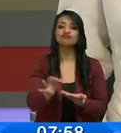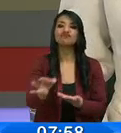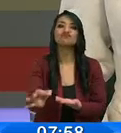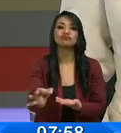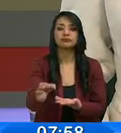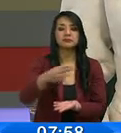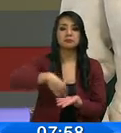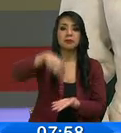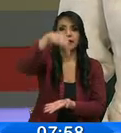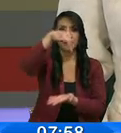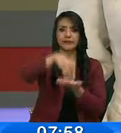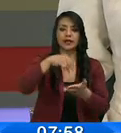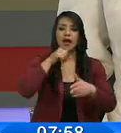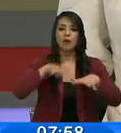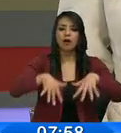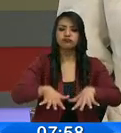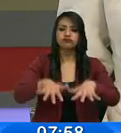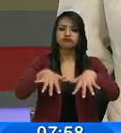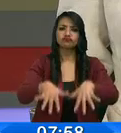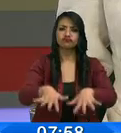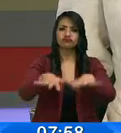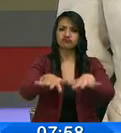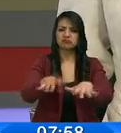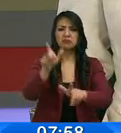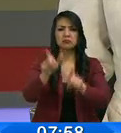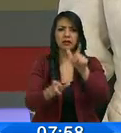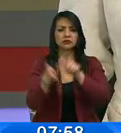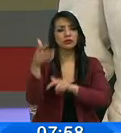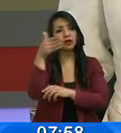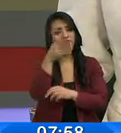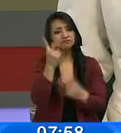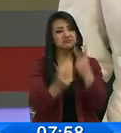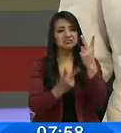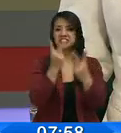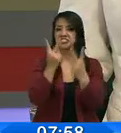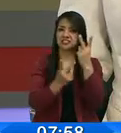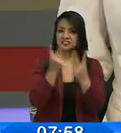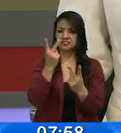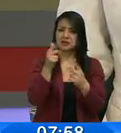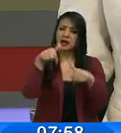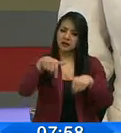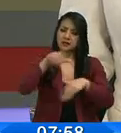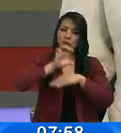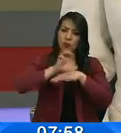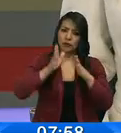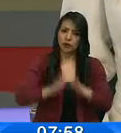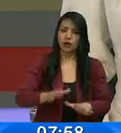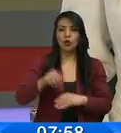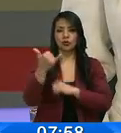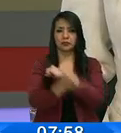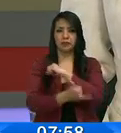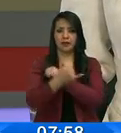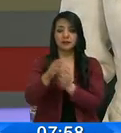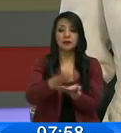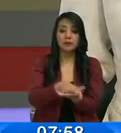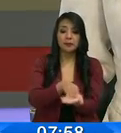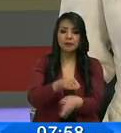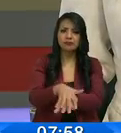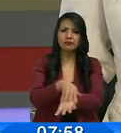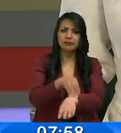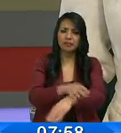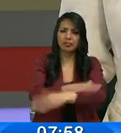Manabí, existe una laguna azufrada que es visitada por decenas de turistas nacionales y extranjeros. Este barro es medicinal y la zona